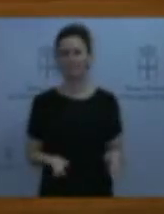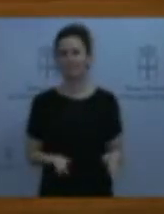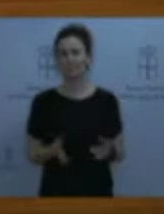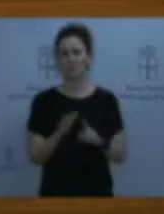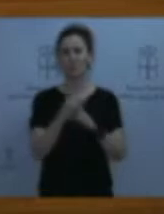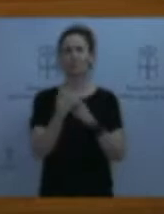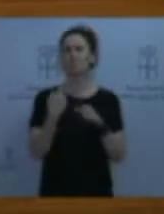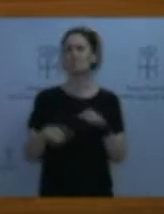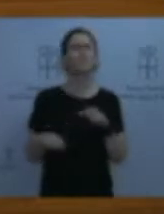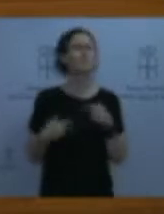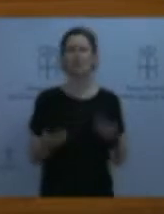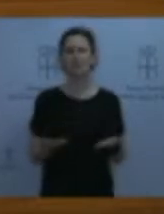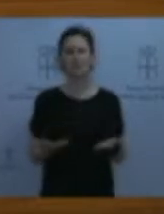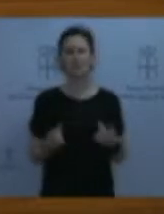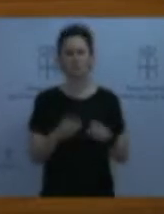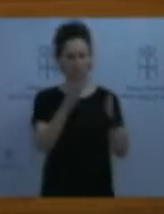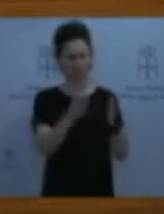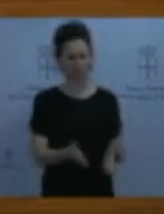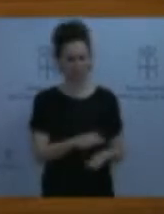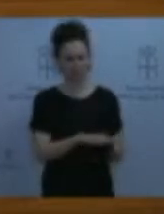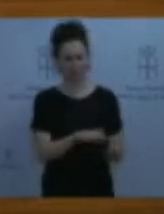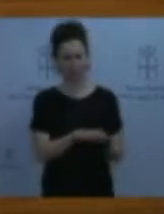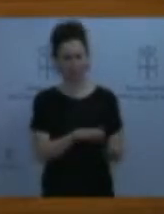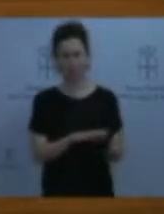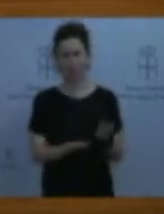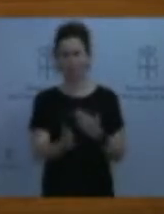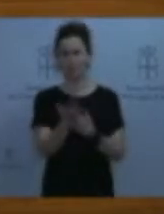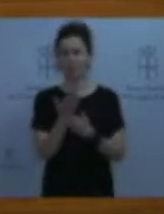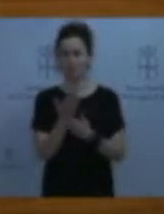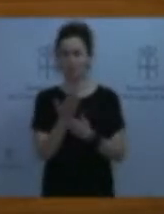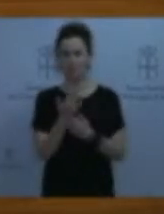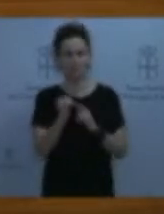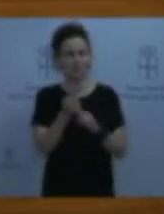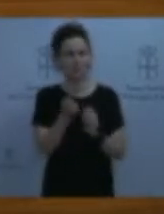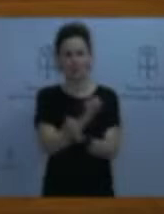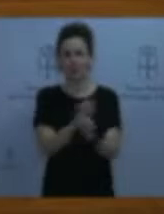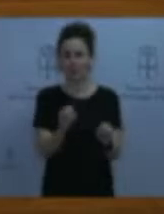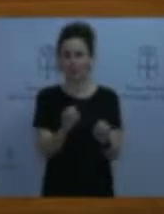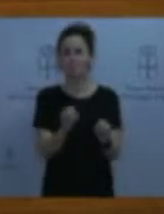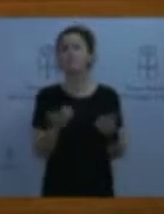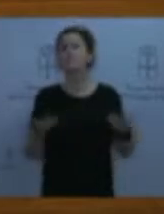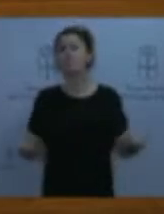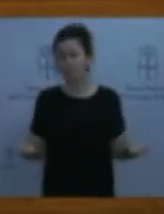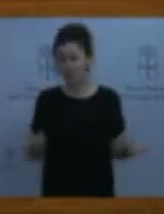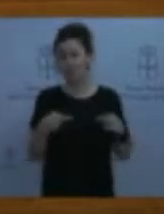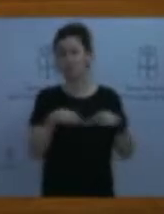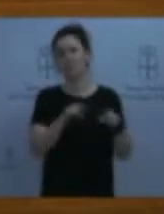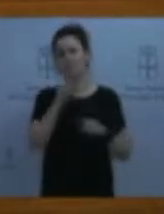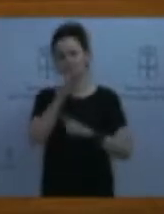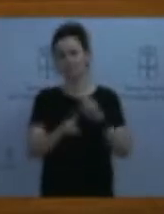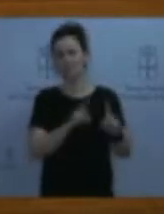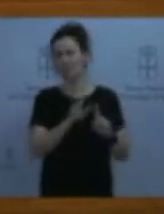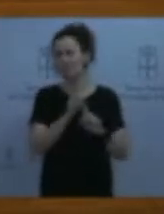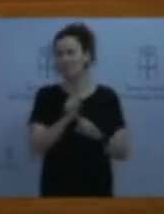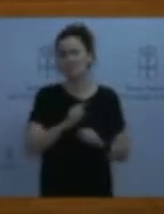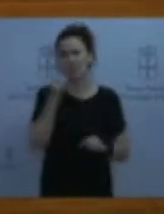contexto? ¿Por qué ustedes traen una propuesta que no resuelve ningún problema? Porque resuelve el principal problema que les preocupa a ustedes, que